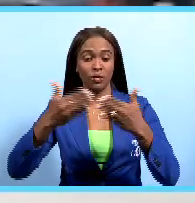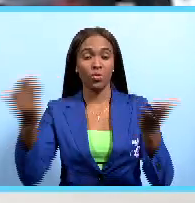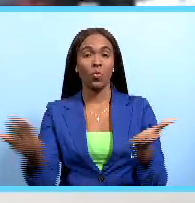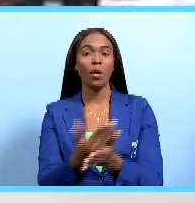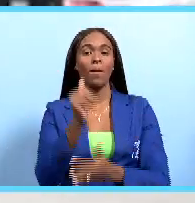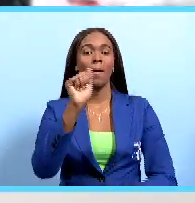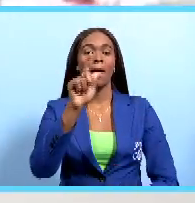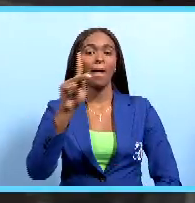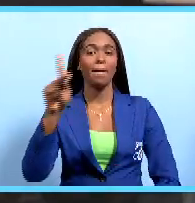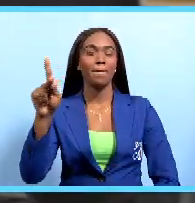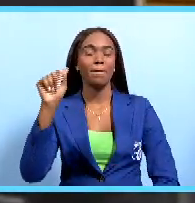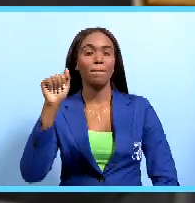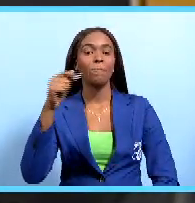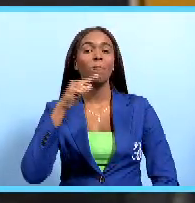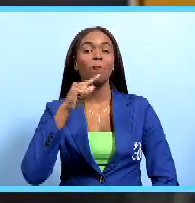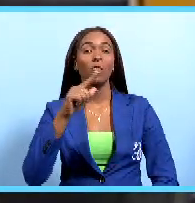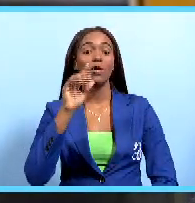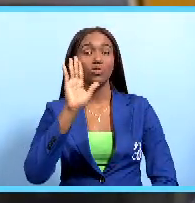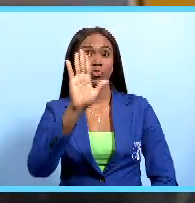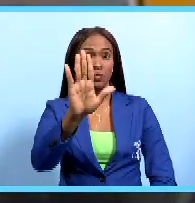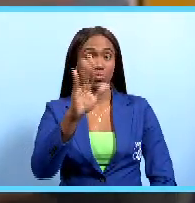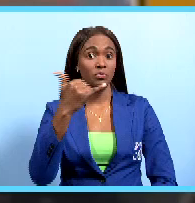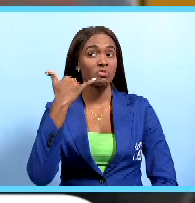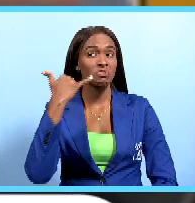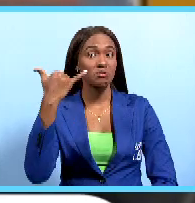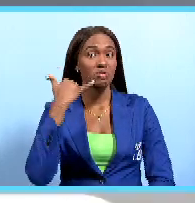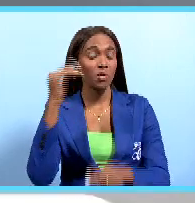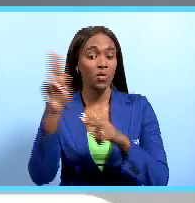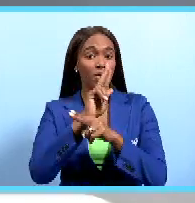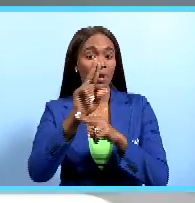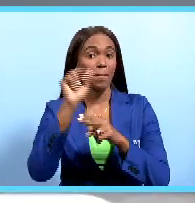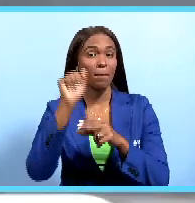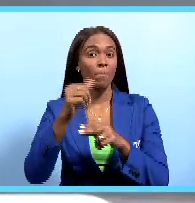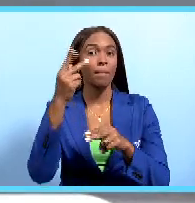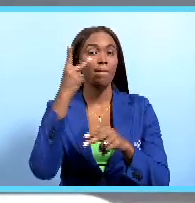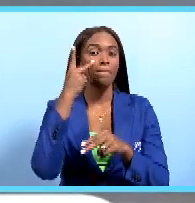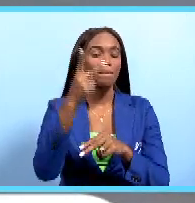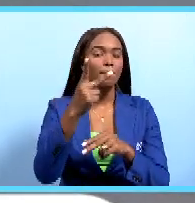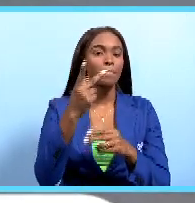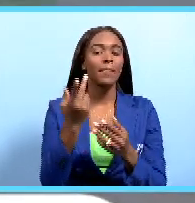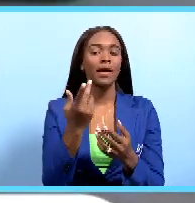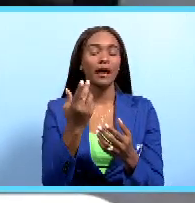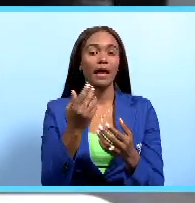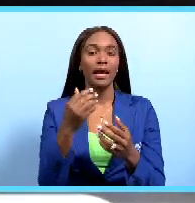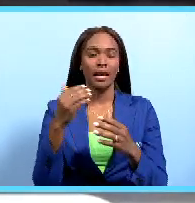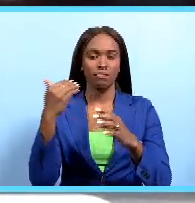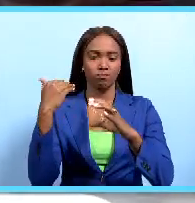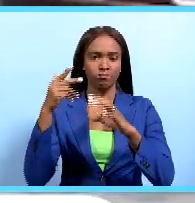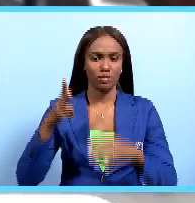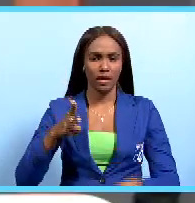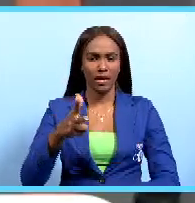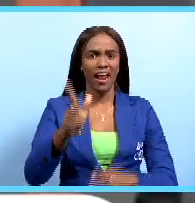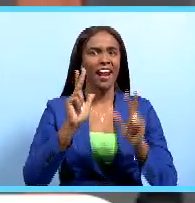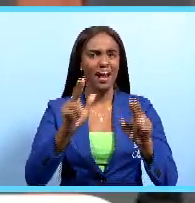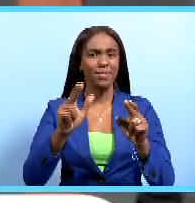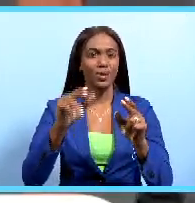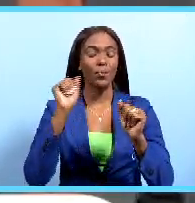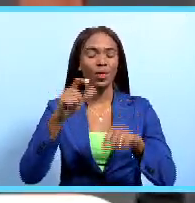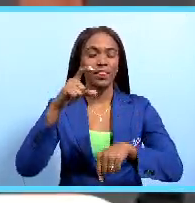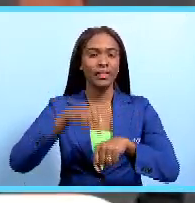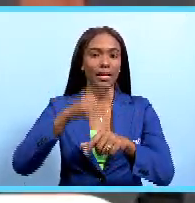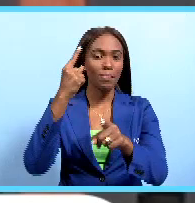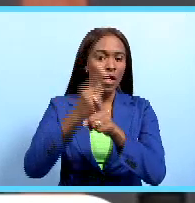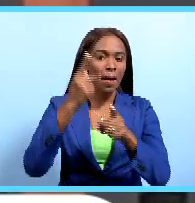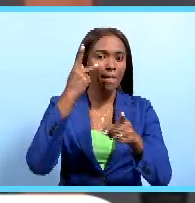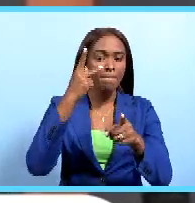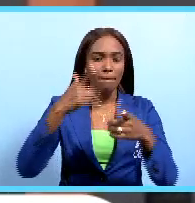aplicación a través de la cual los usuarios del servicio pueden administrar sus dispositivos de paso rápido y recibir asistencia en tiempo real de